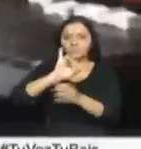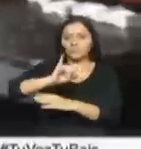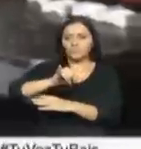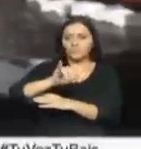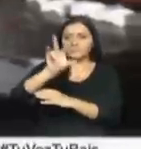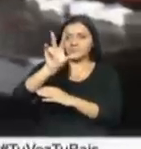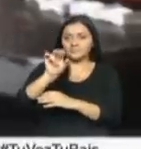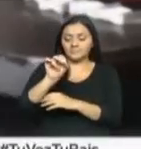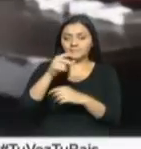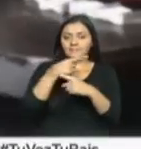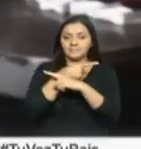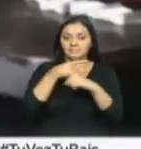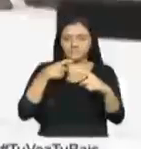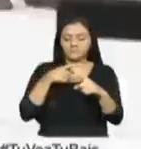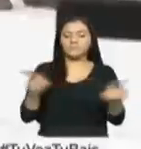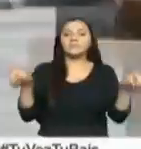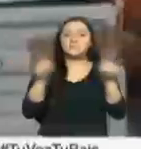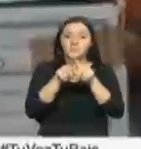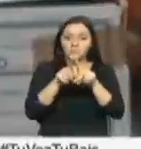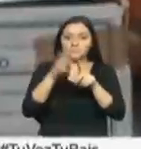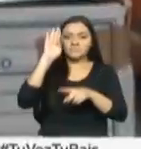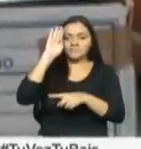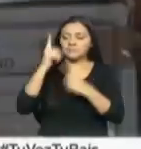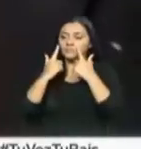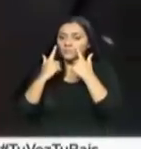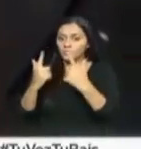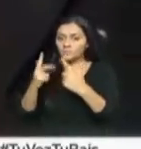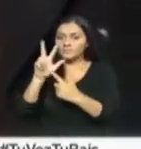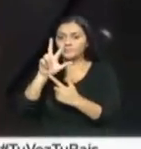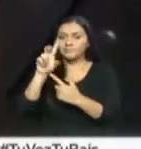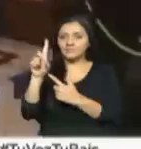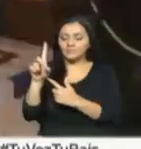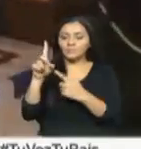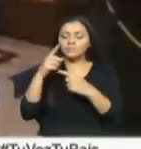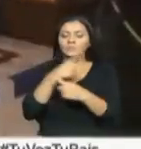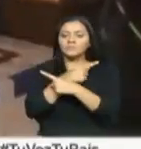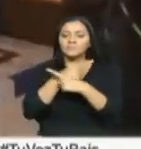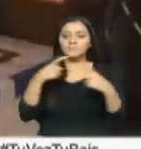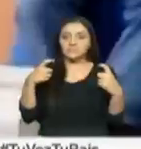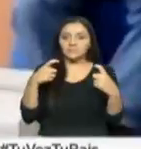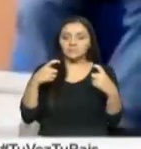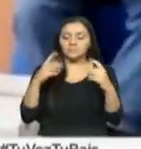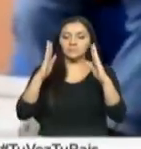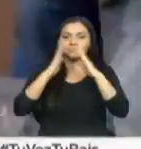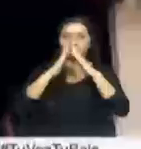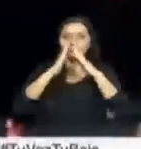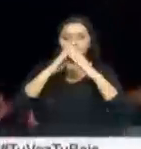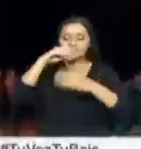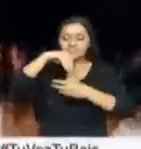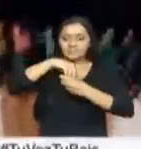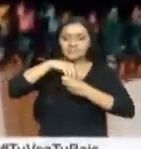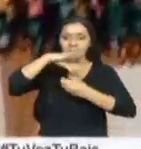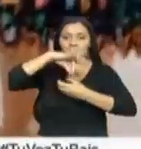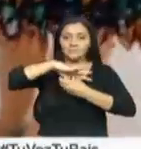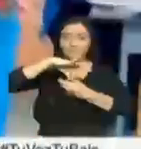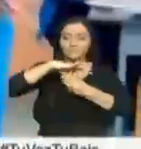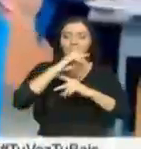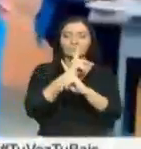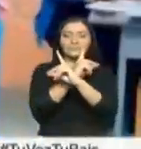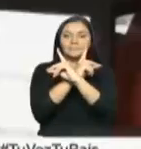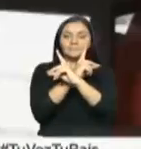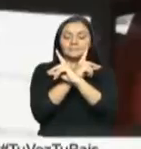de rehabilitación del país, así como también el voto en casa a realizarse el 31 de marzo. Jornada en la que